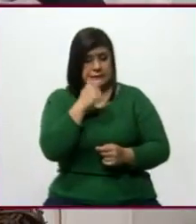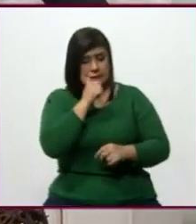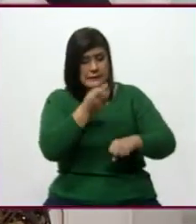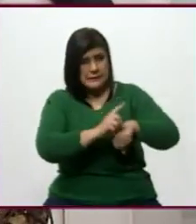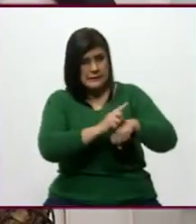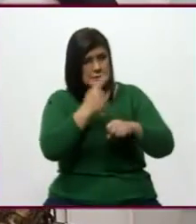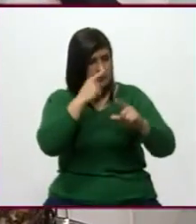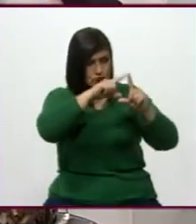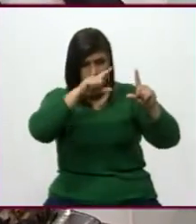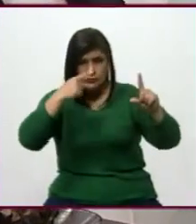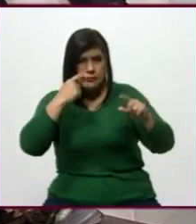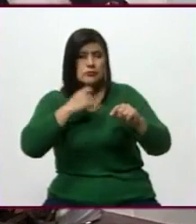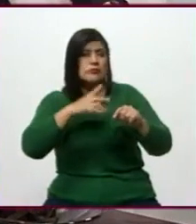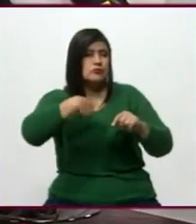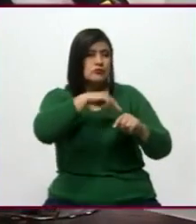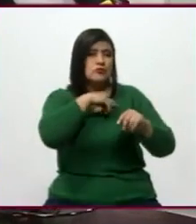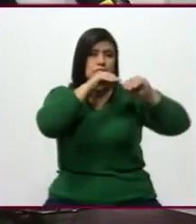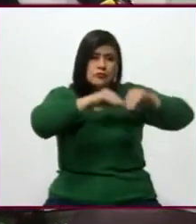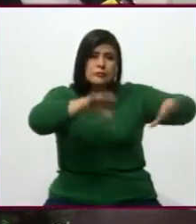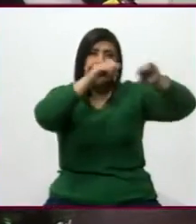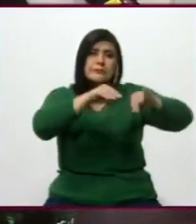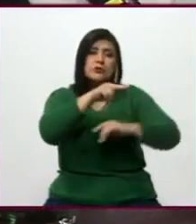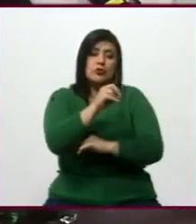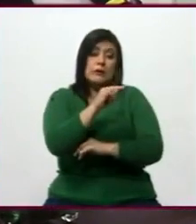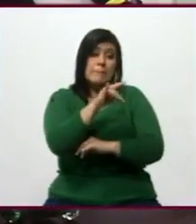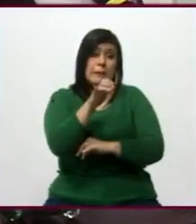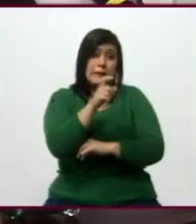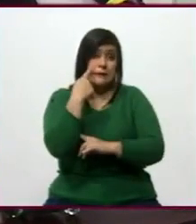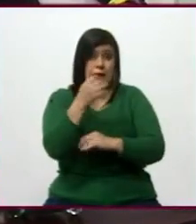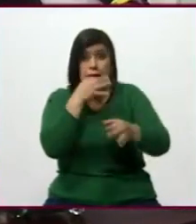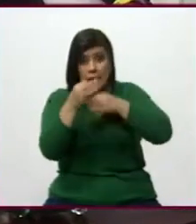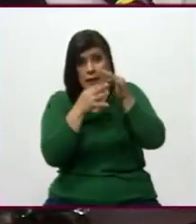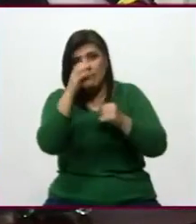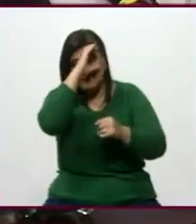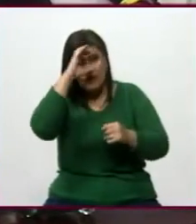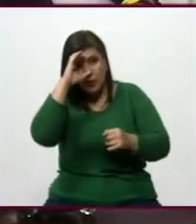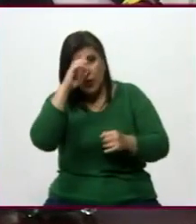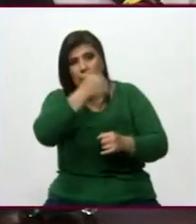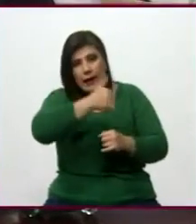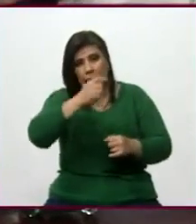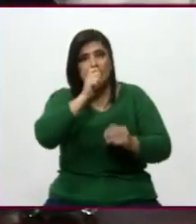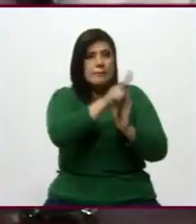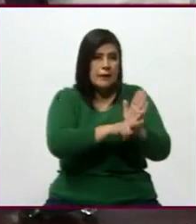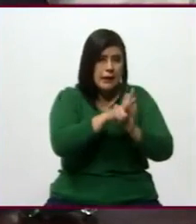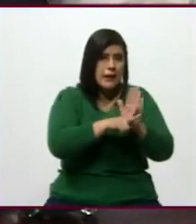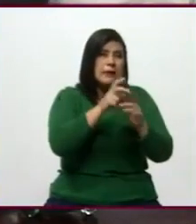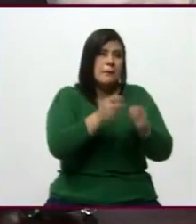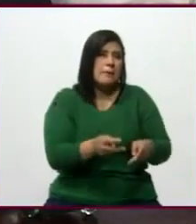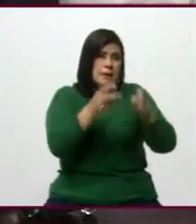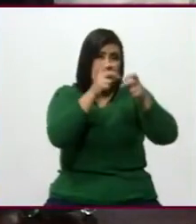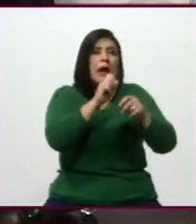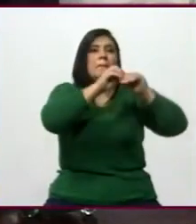de cuál es nuestro alcance de cada nota de cada foto de cada vídeo que que subimos